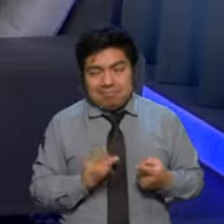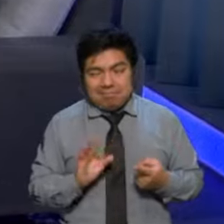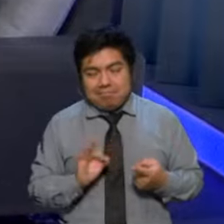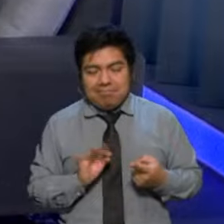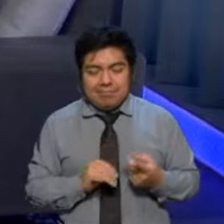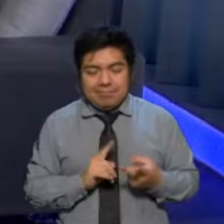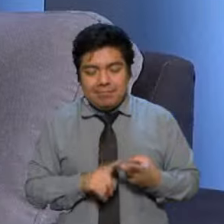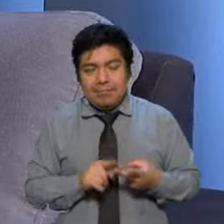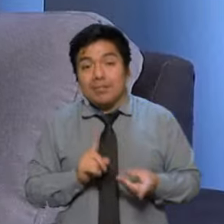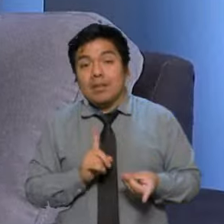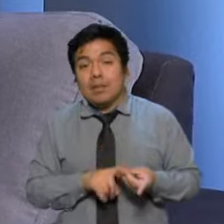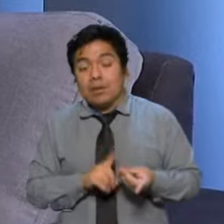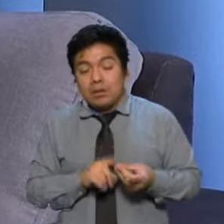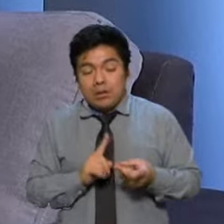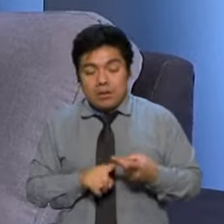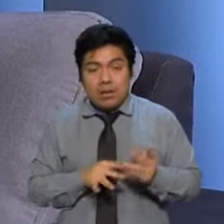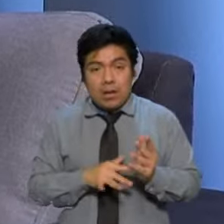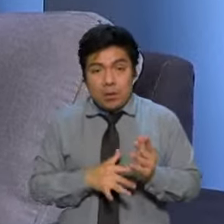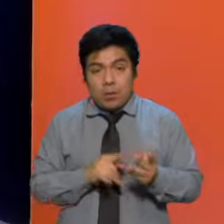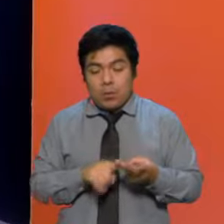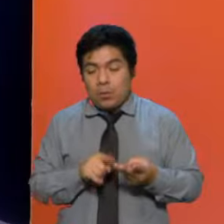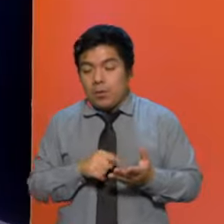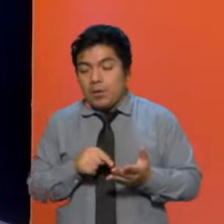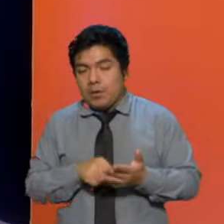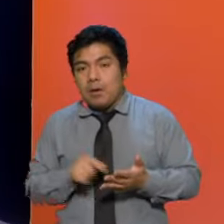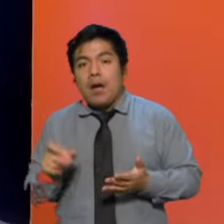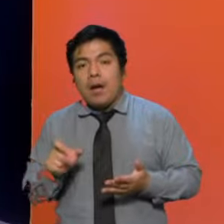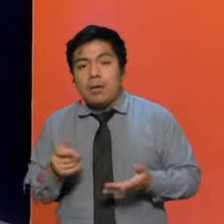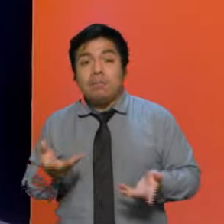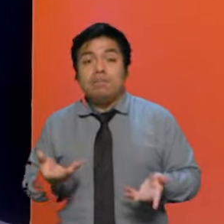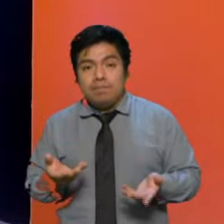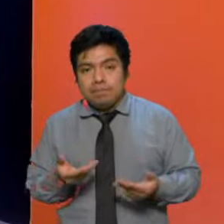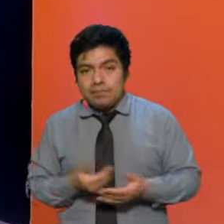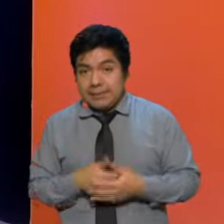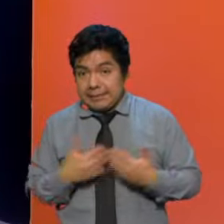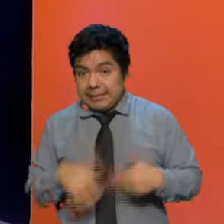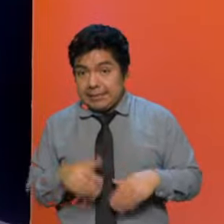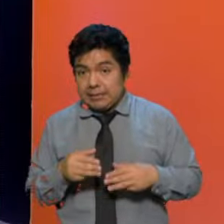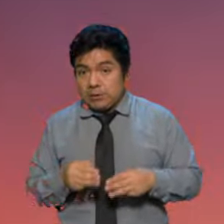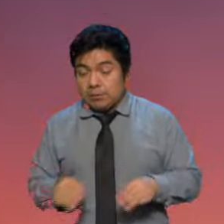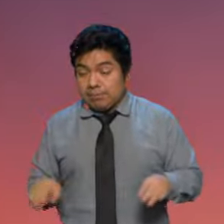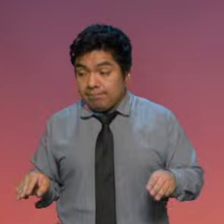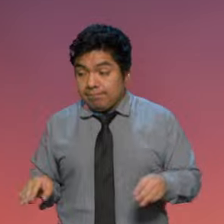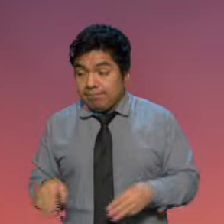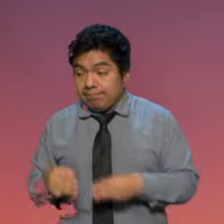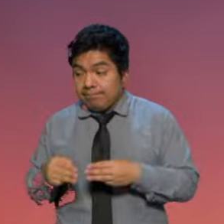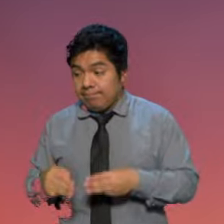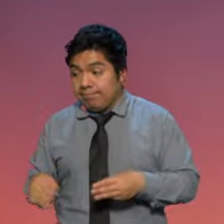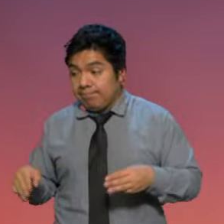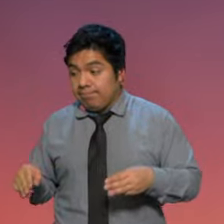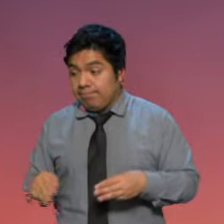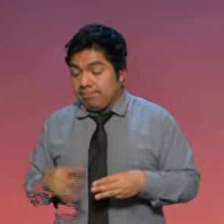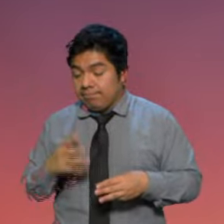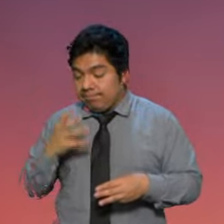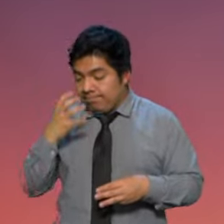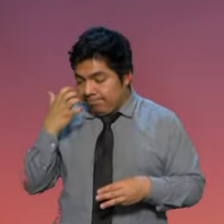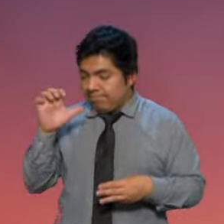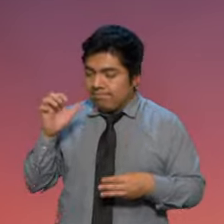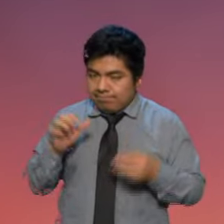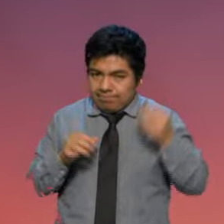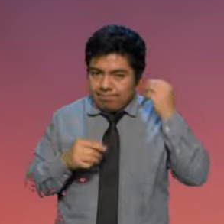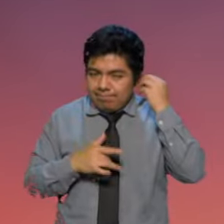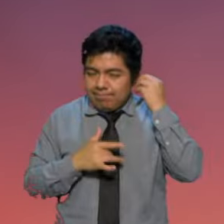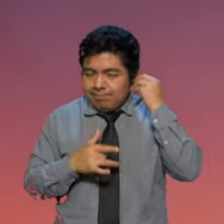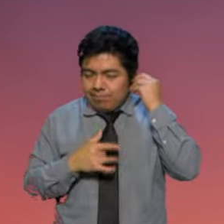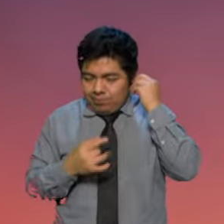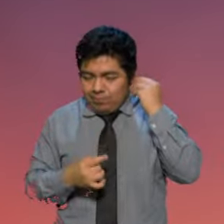Oye, ¿dónde, cuándo y a qué horas para que vayan? Está así claro. Como que nos pusieron un fondo musical demasiado melancólico, ¿eh? Bueno, es para que